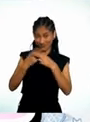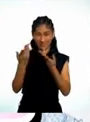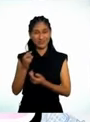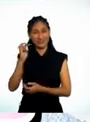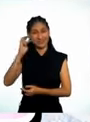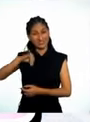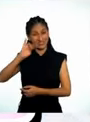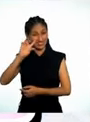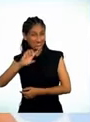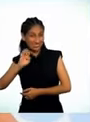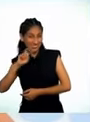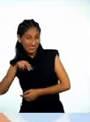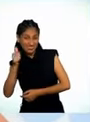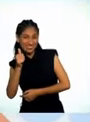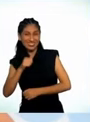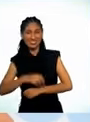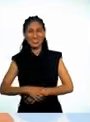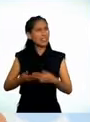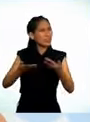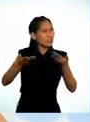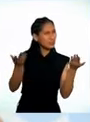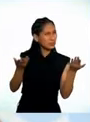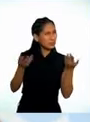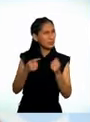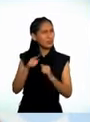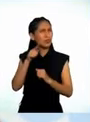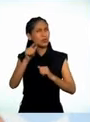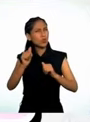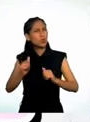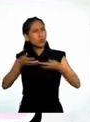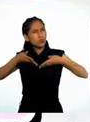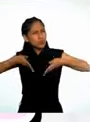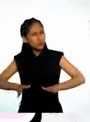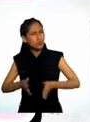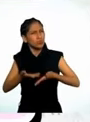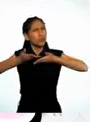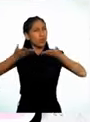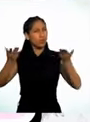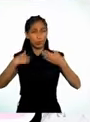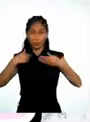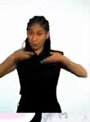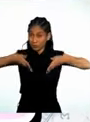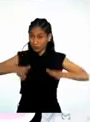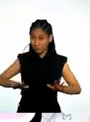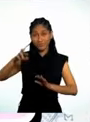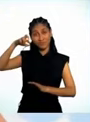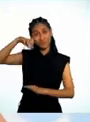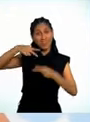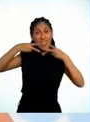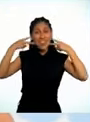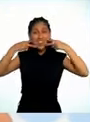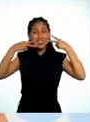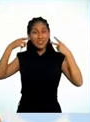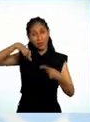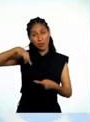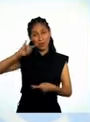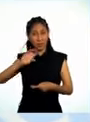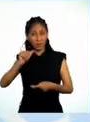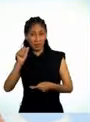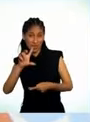lema why from time to call para nike y